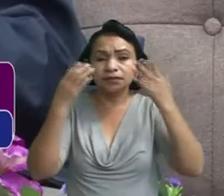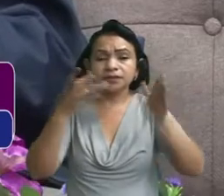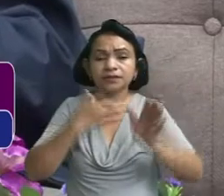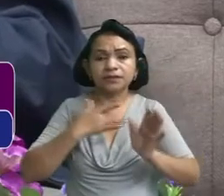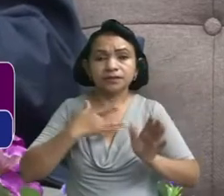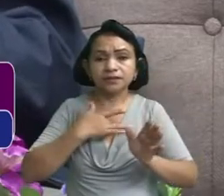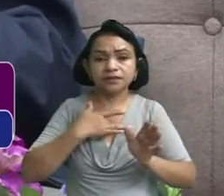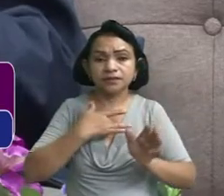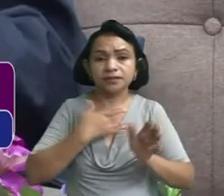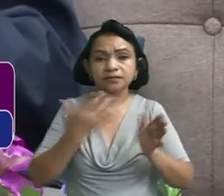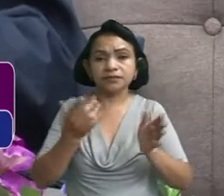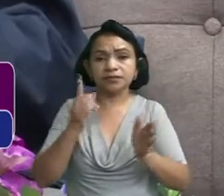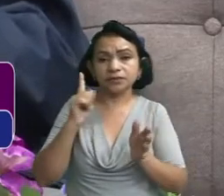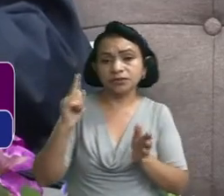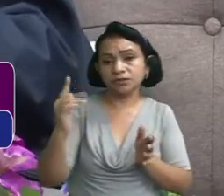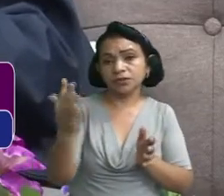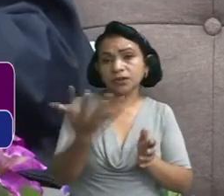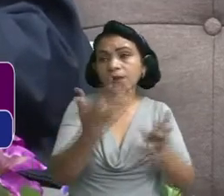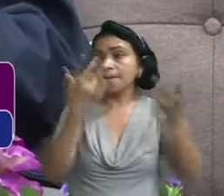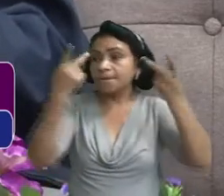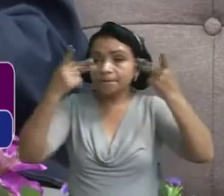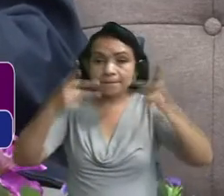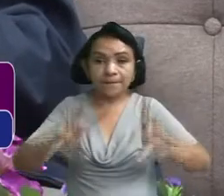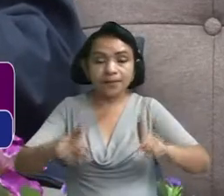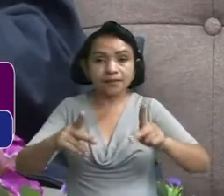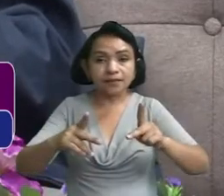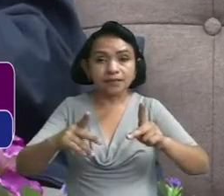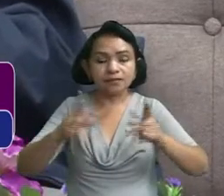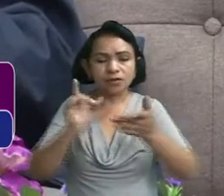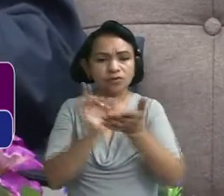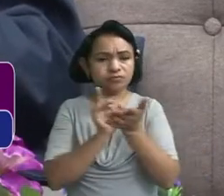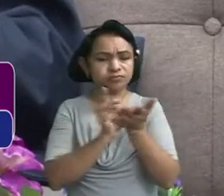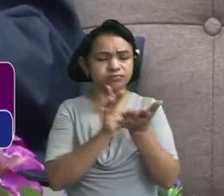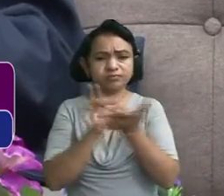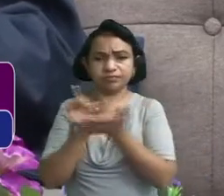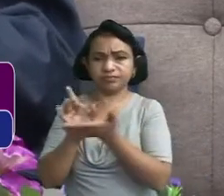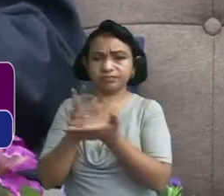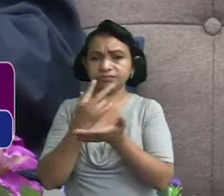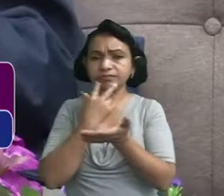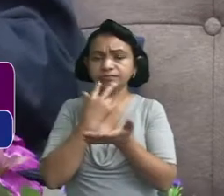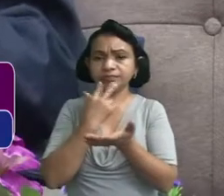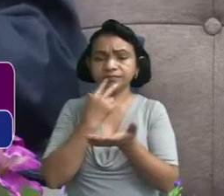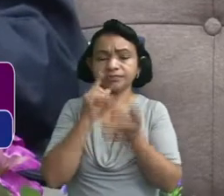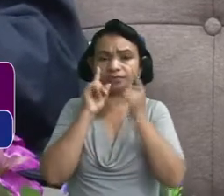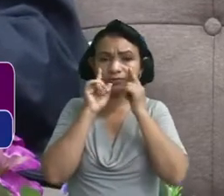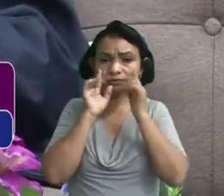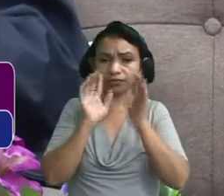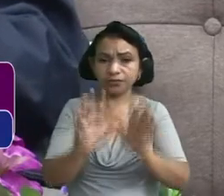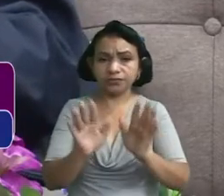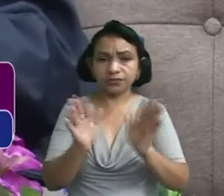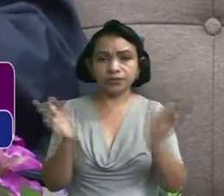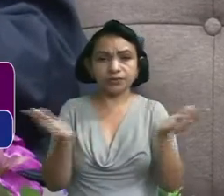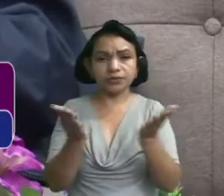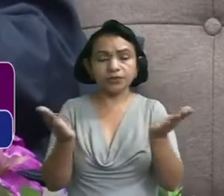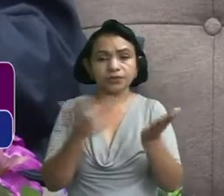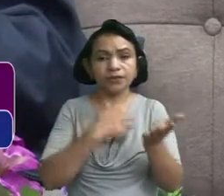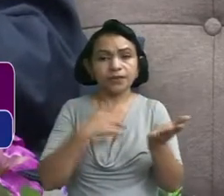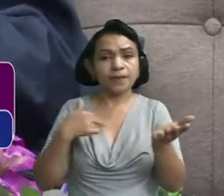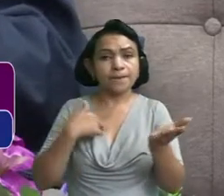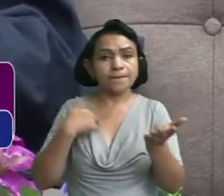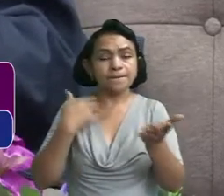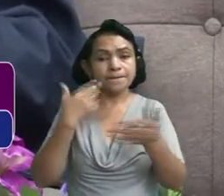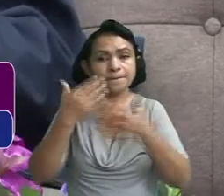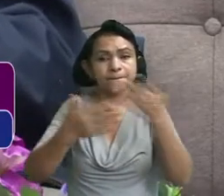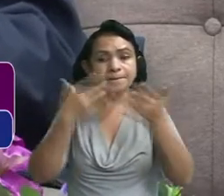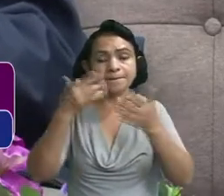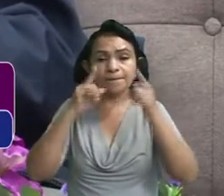fractura, porque precisamente todos perdemos. Y la confrontación y el odio no nos lleva a ningún lado. La seguridad, precisamente, nosotros hemos venido construyendo